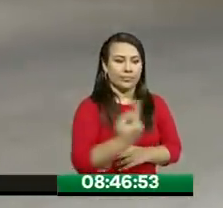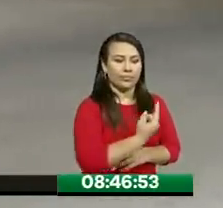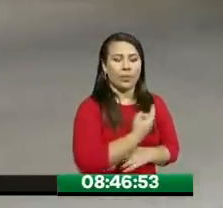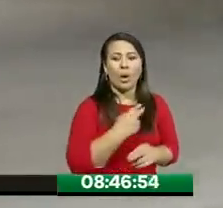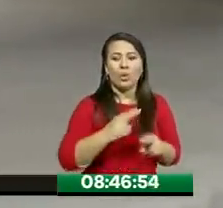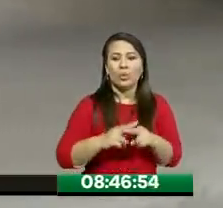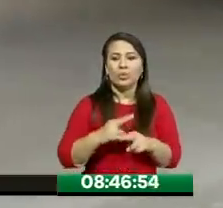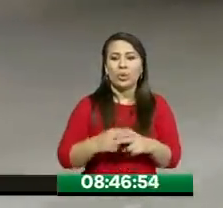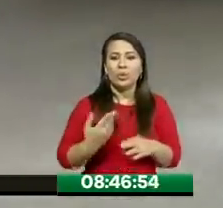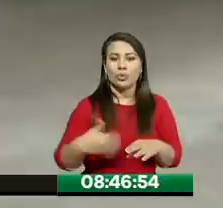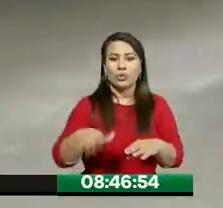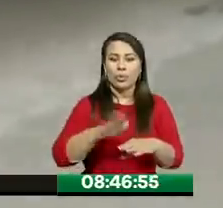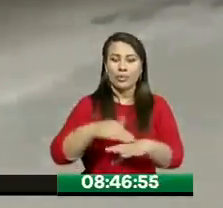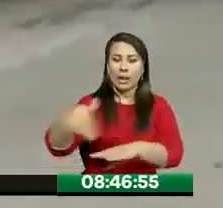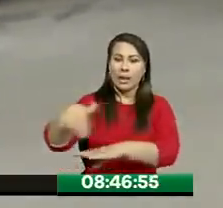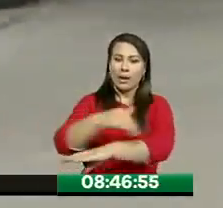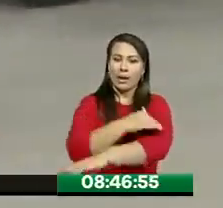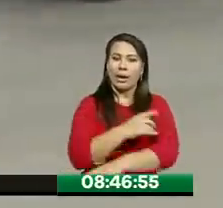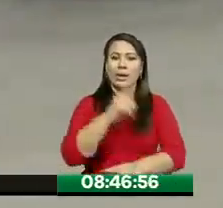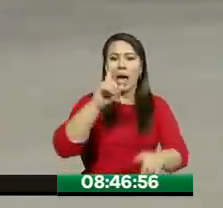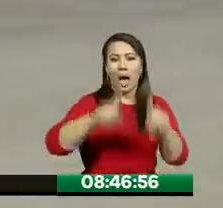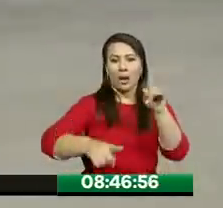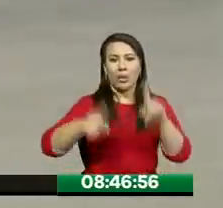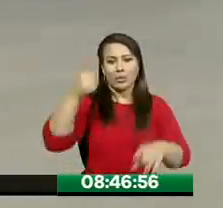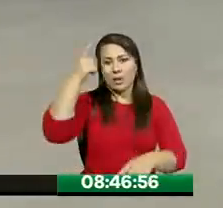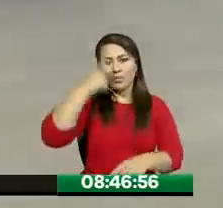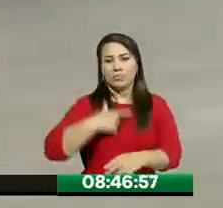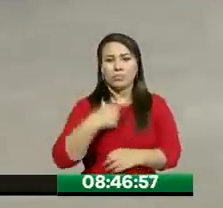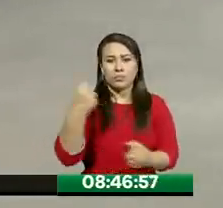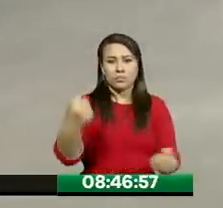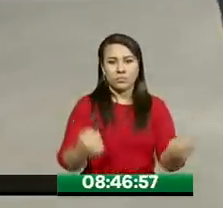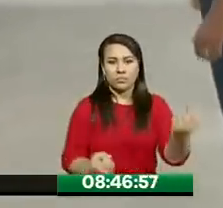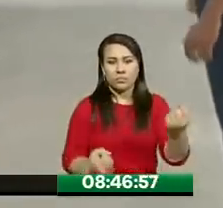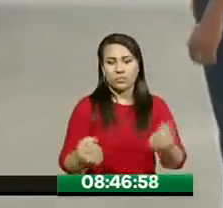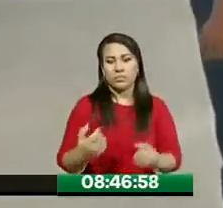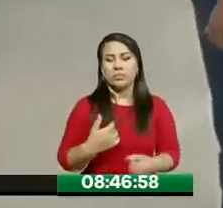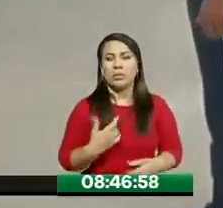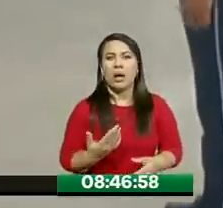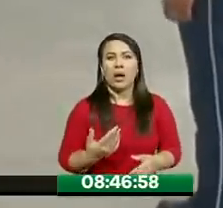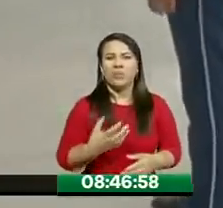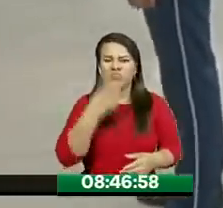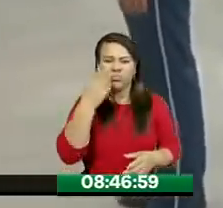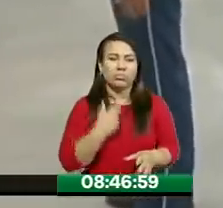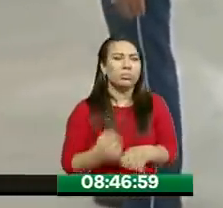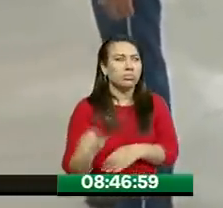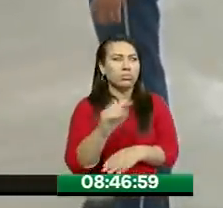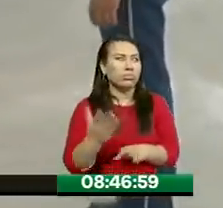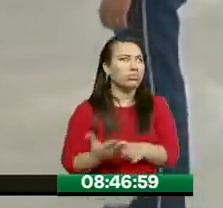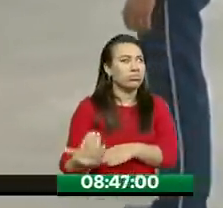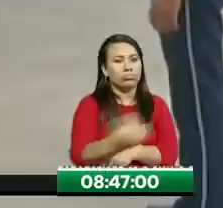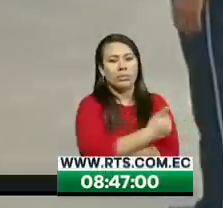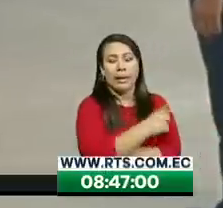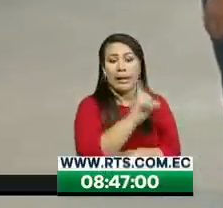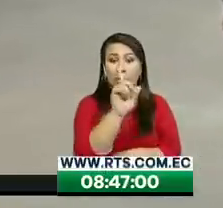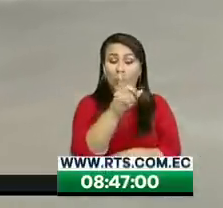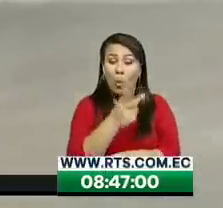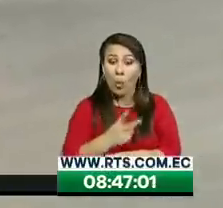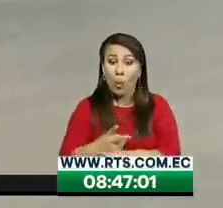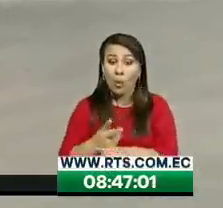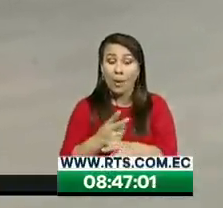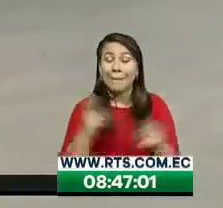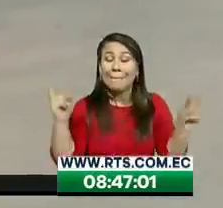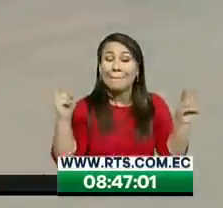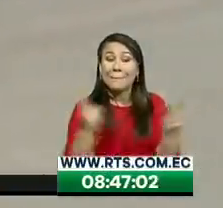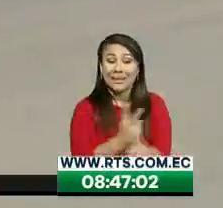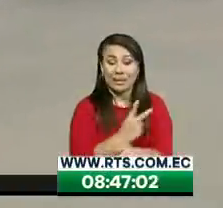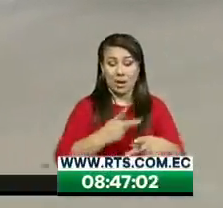se encontraron varias evidencias que fueron fijadas por personal de criminalística. Aparatos electrónicos y más indicios que hemos